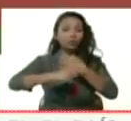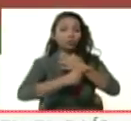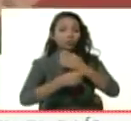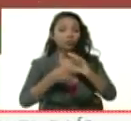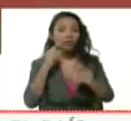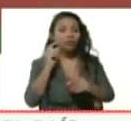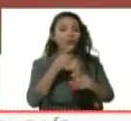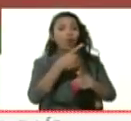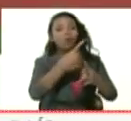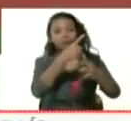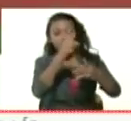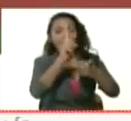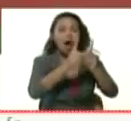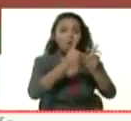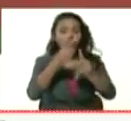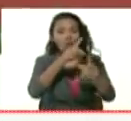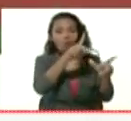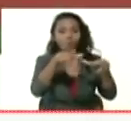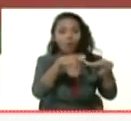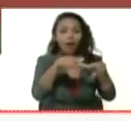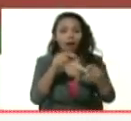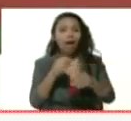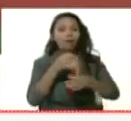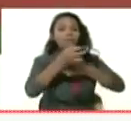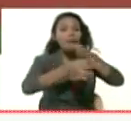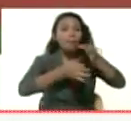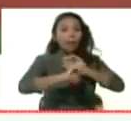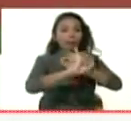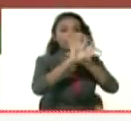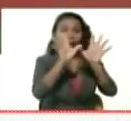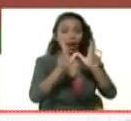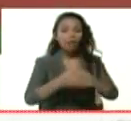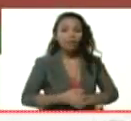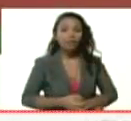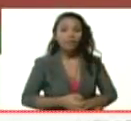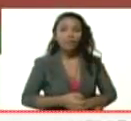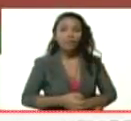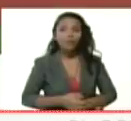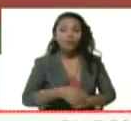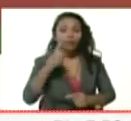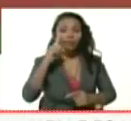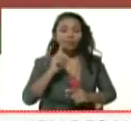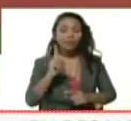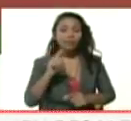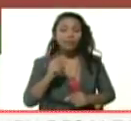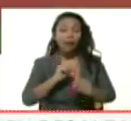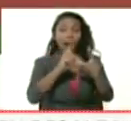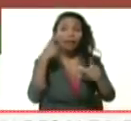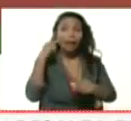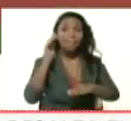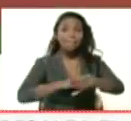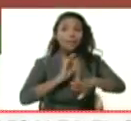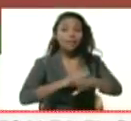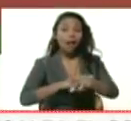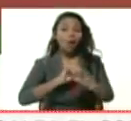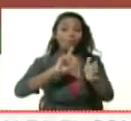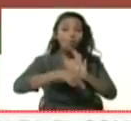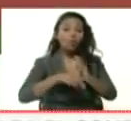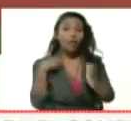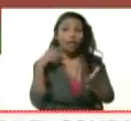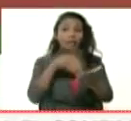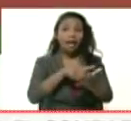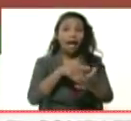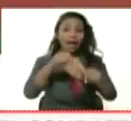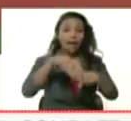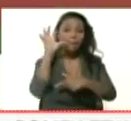por varios escenarios y las declaraciones que ha emitido. La expectativa sobre qué sucederá luego de su llegada al